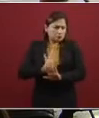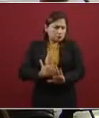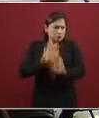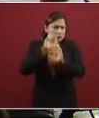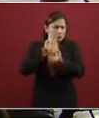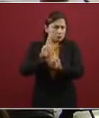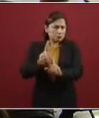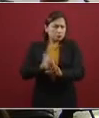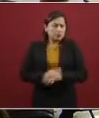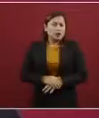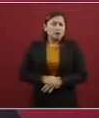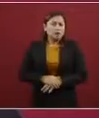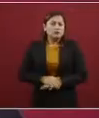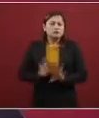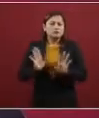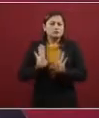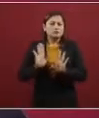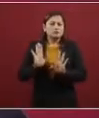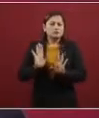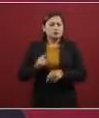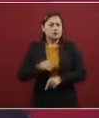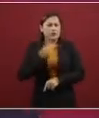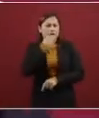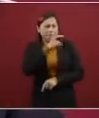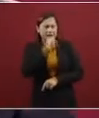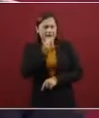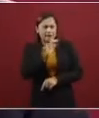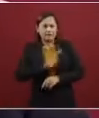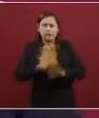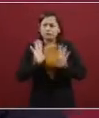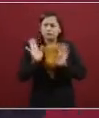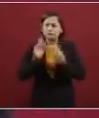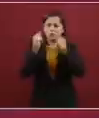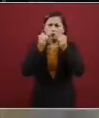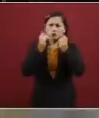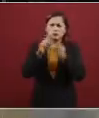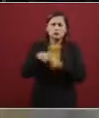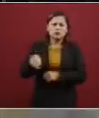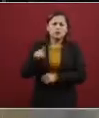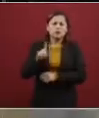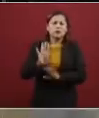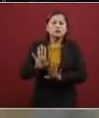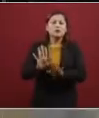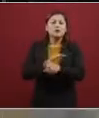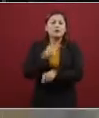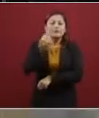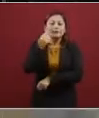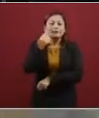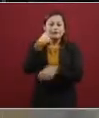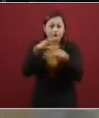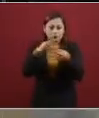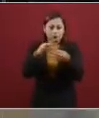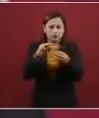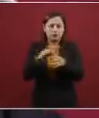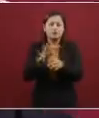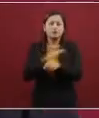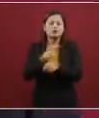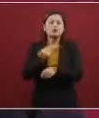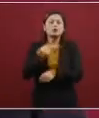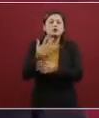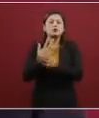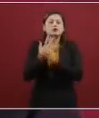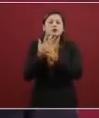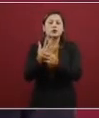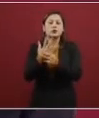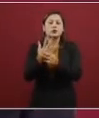van a revelar no le hace va a revelar no sabes por qué lo dije porque quiero ejercer